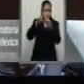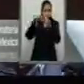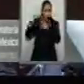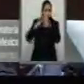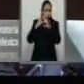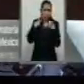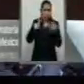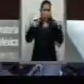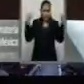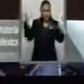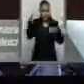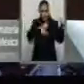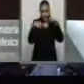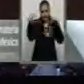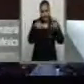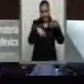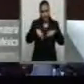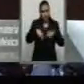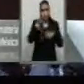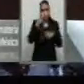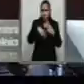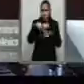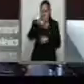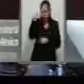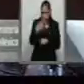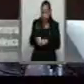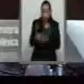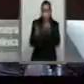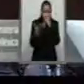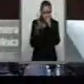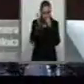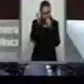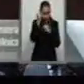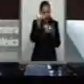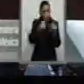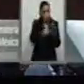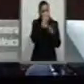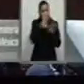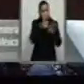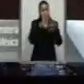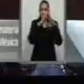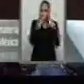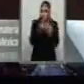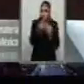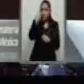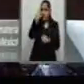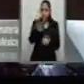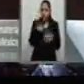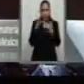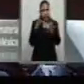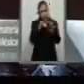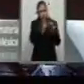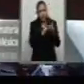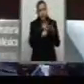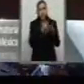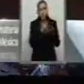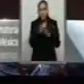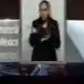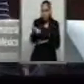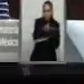la Ciudad de México. Sí a ensayar nuevas formas de coordinación y distribución de competencias. Sí a